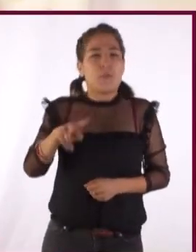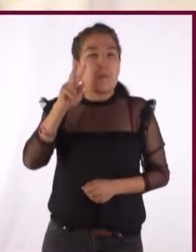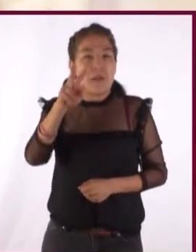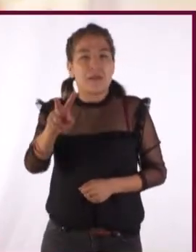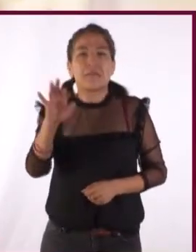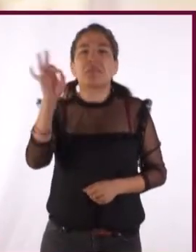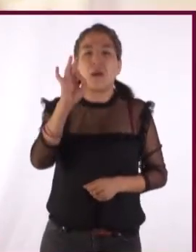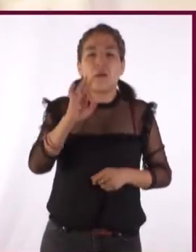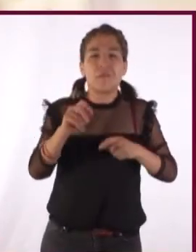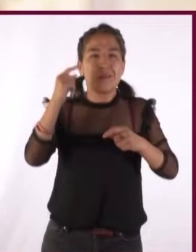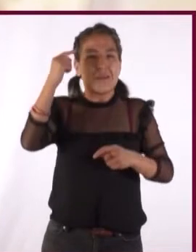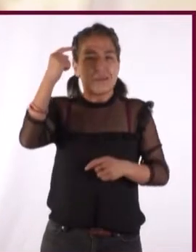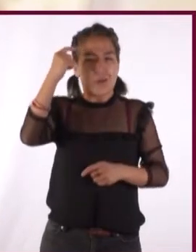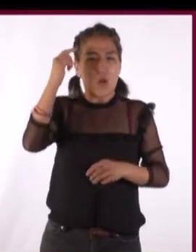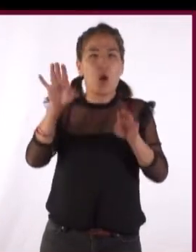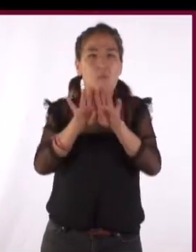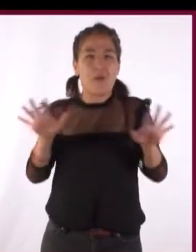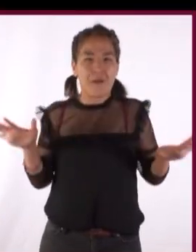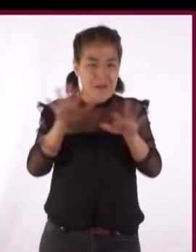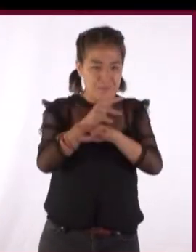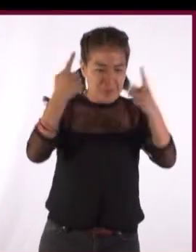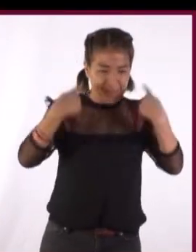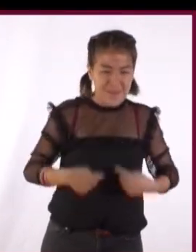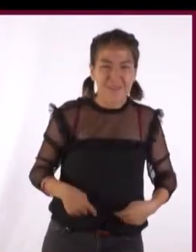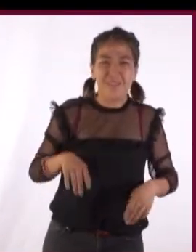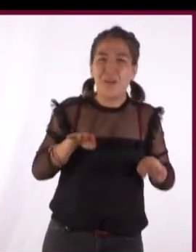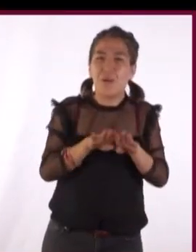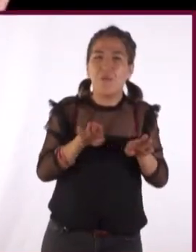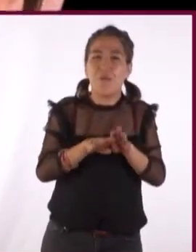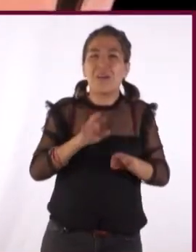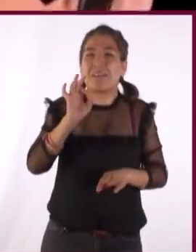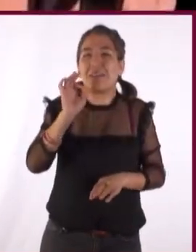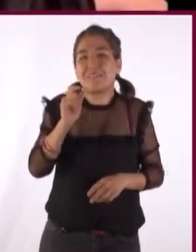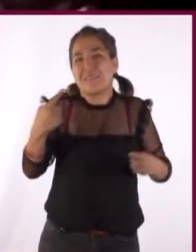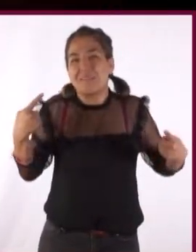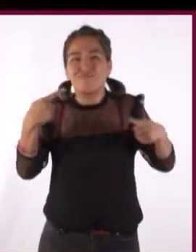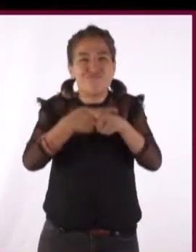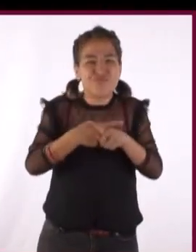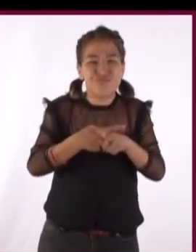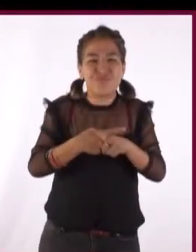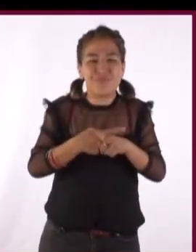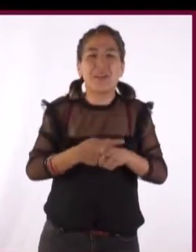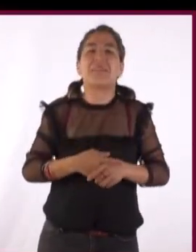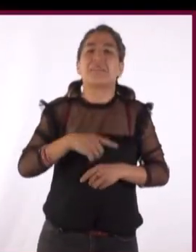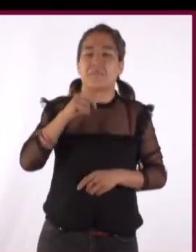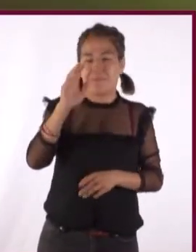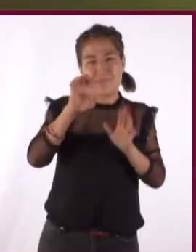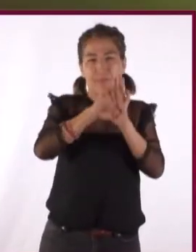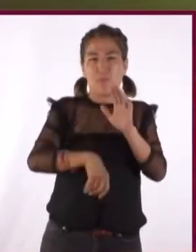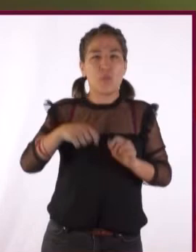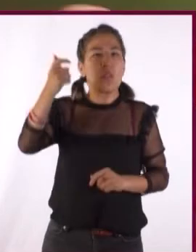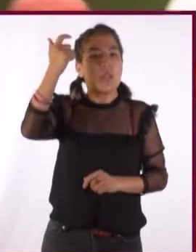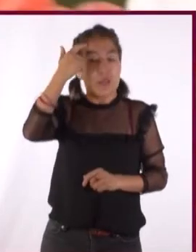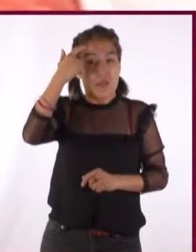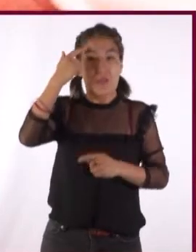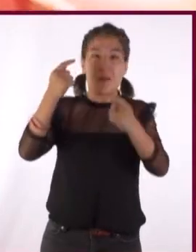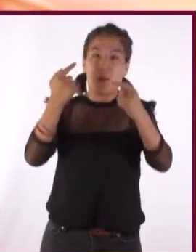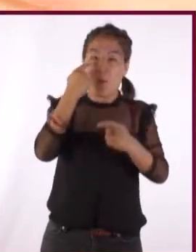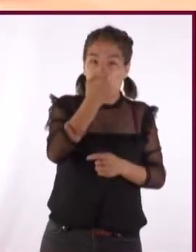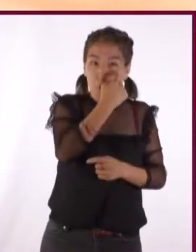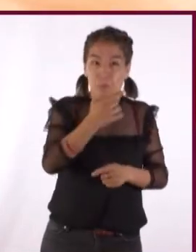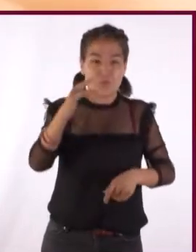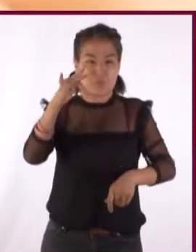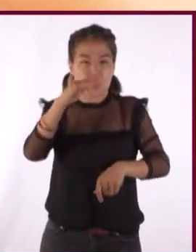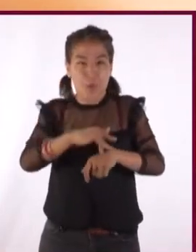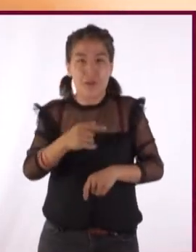óptica afecte a otros sentidos? Todos nuestros sentidos están conectados. Ok. Por ejemplo, algo muy típico,